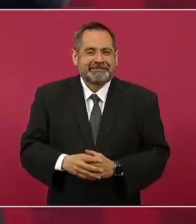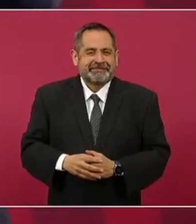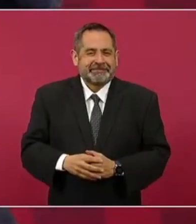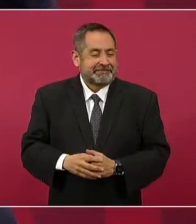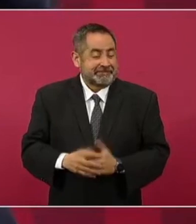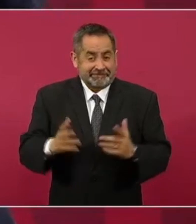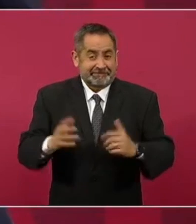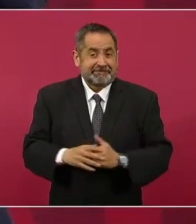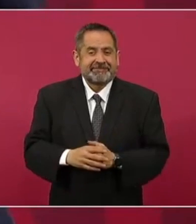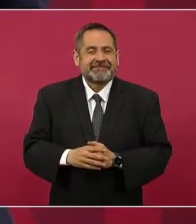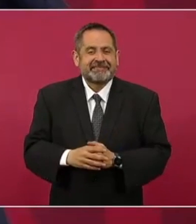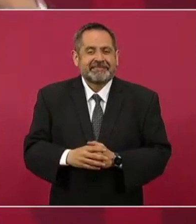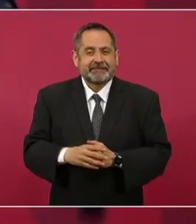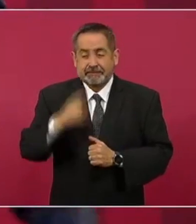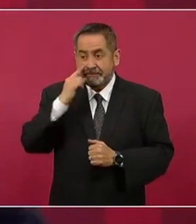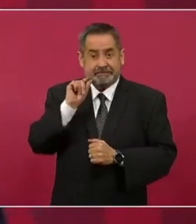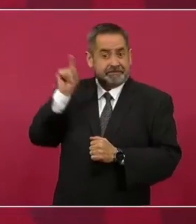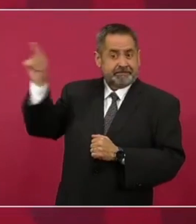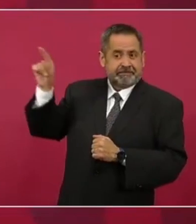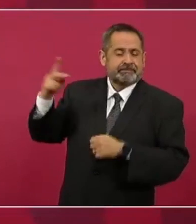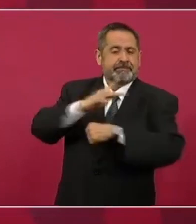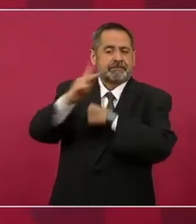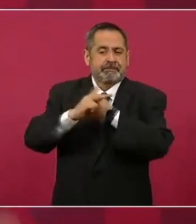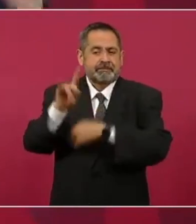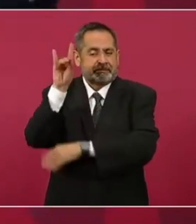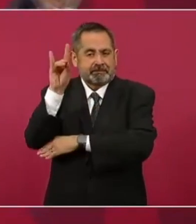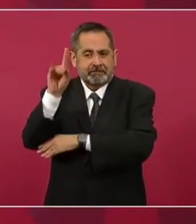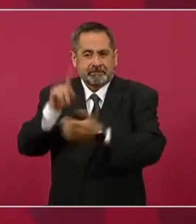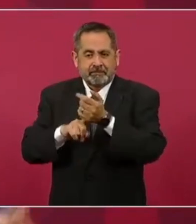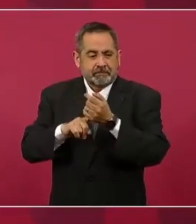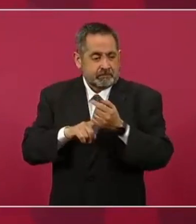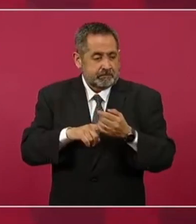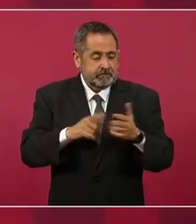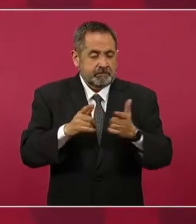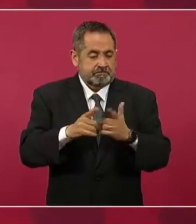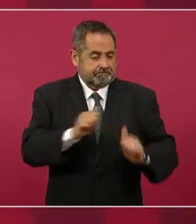Ahora en Bolivia, gran golpe de Estado